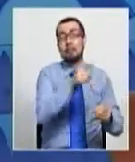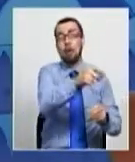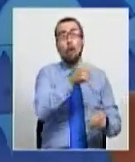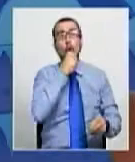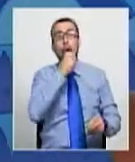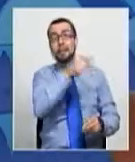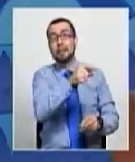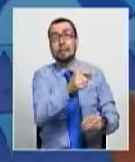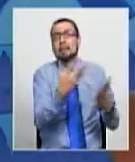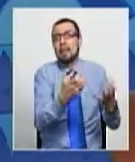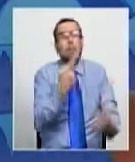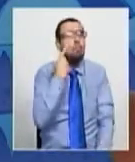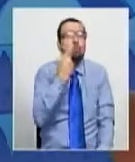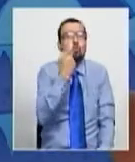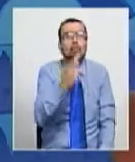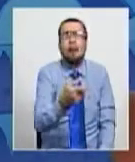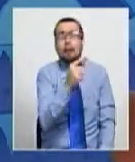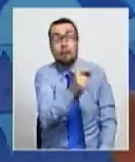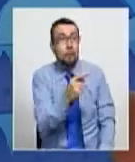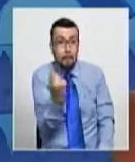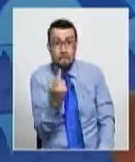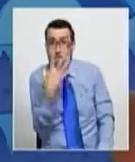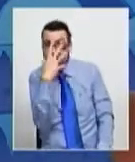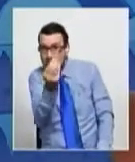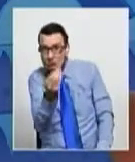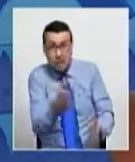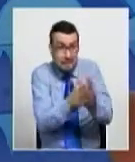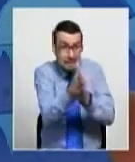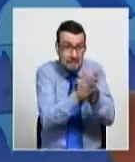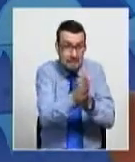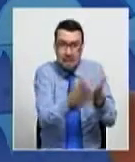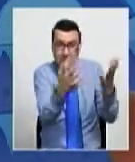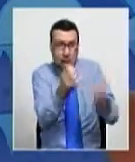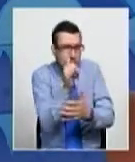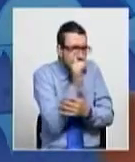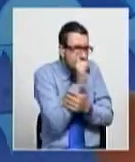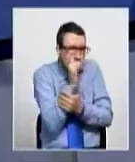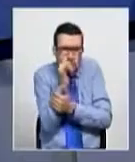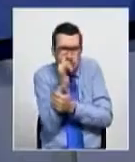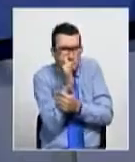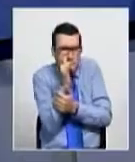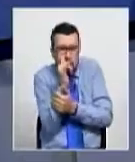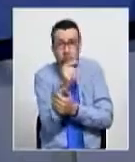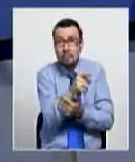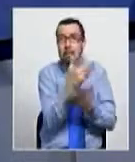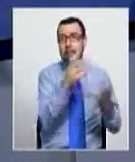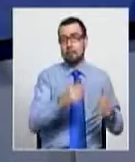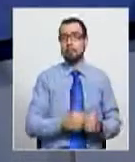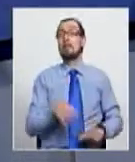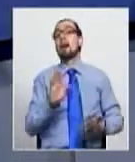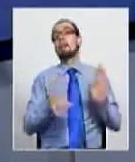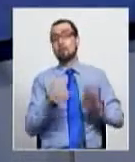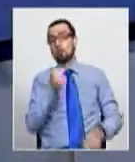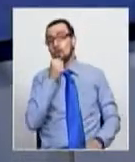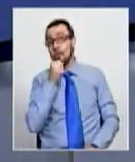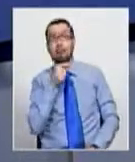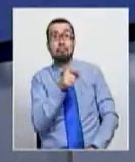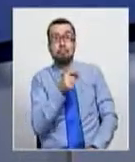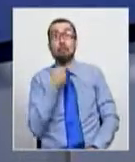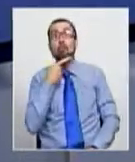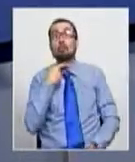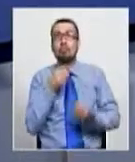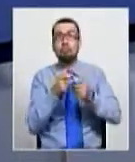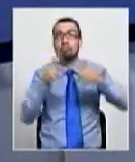buscar como dice la gente lo malo hasta cierto punto lo malo es más noticia que lo bueno por eso